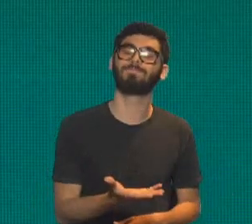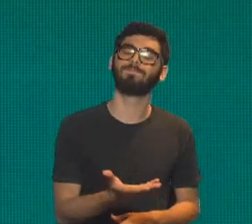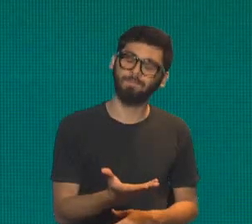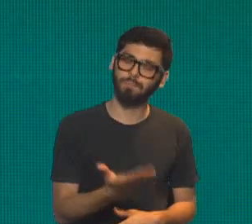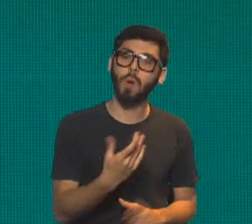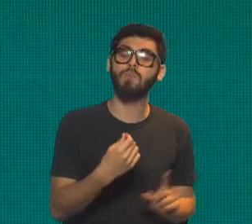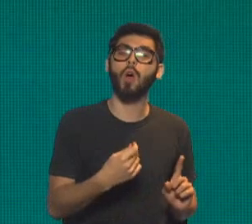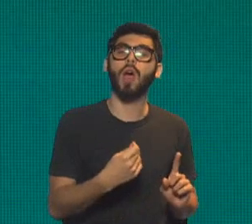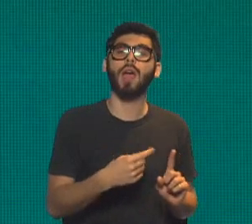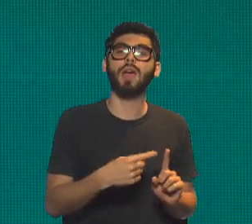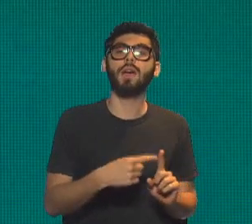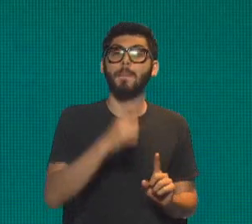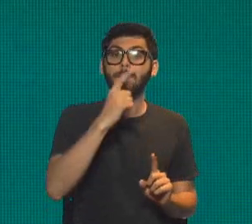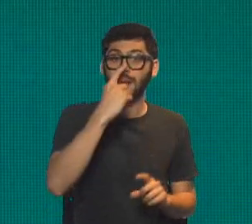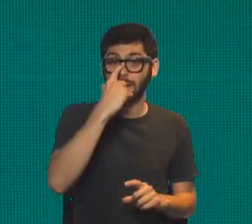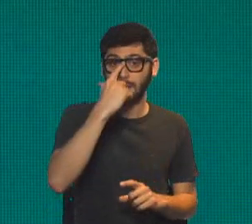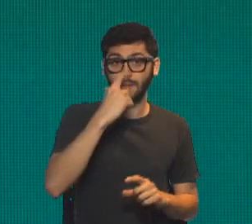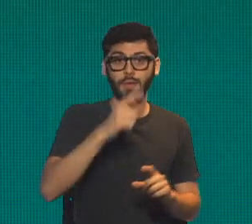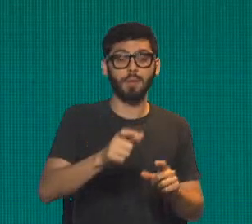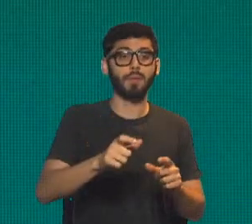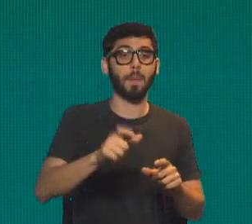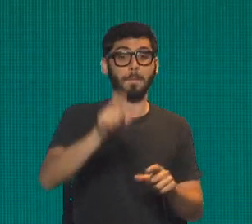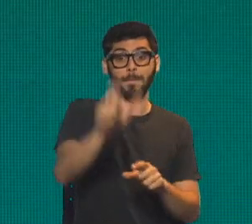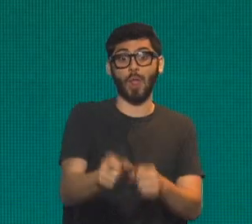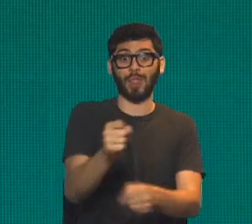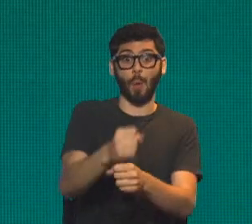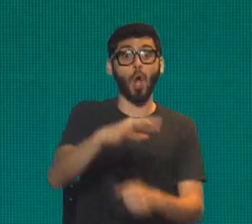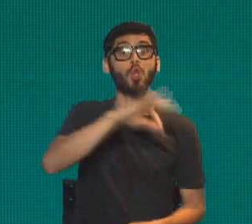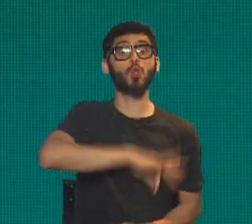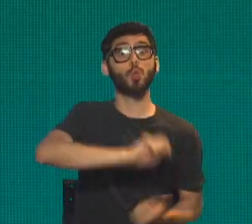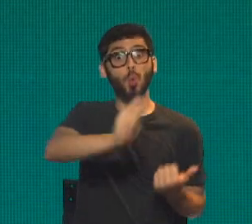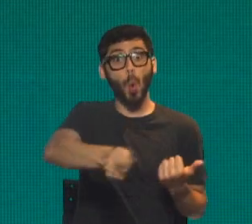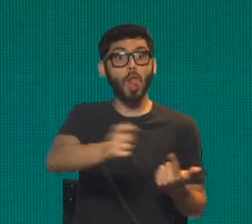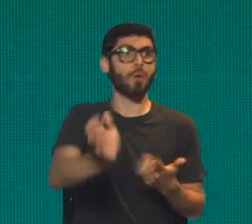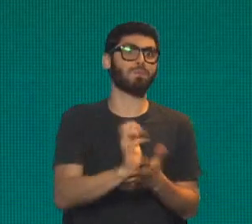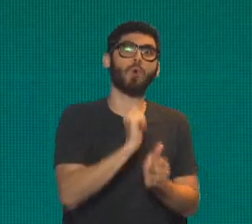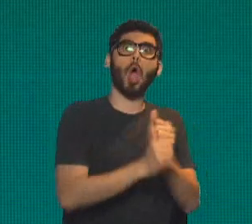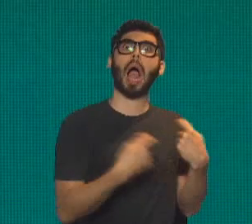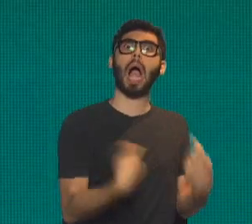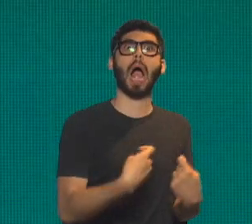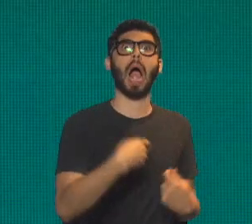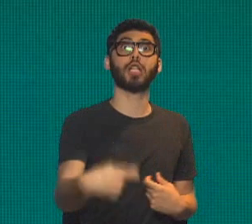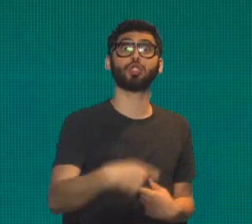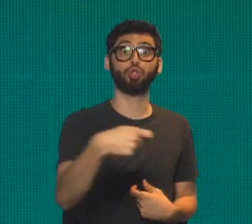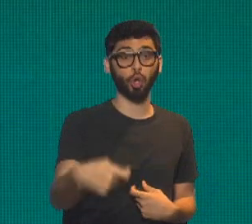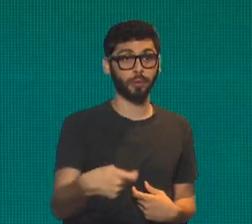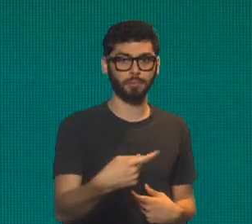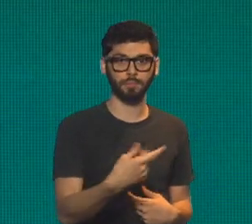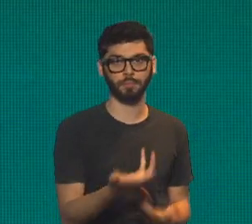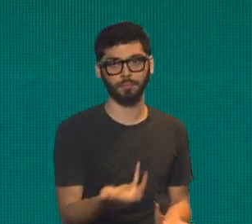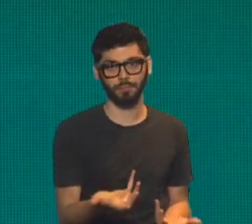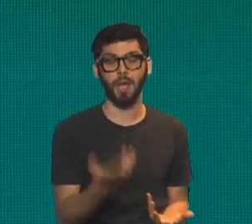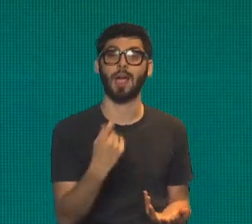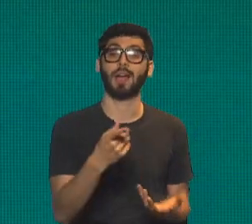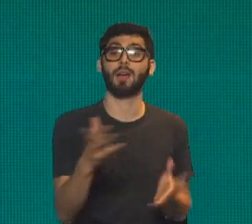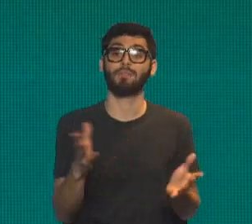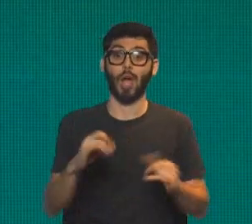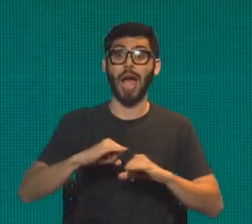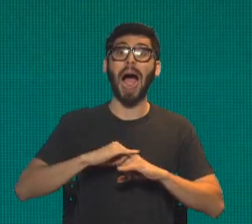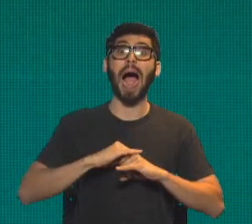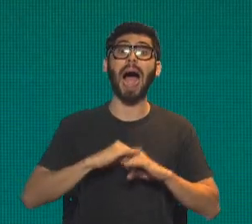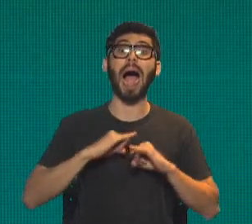es ciertamente reprochable. Bueno, como los votos de hoy, son válidos, es legal, estaba bien y de alguna manera estamos reclamando que quizás no es lo que la sociedad